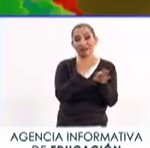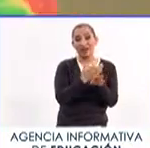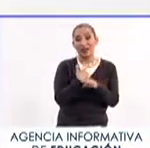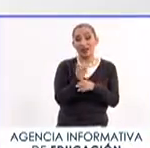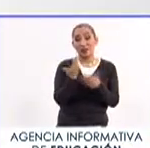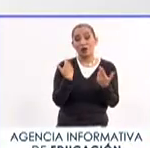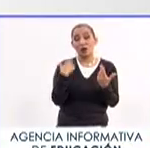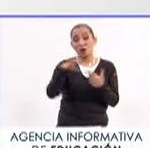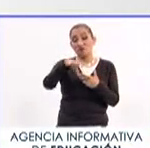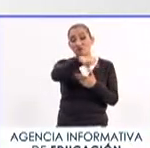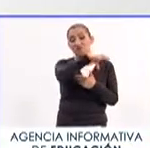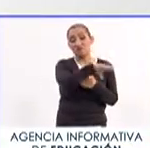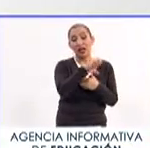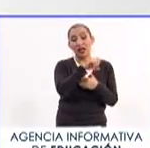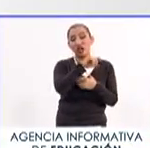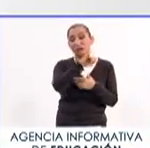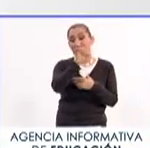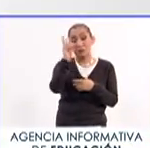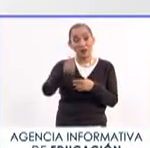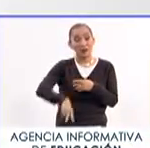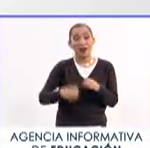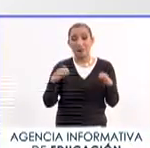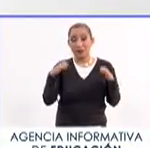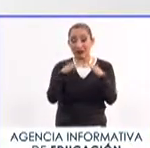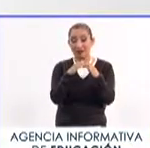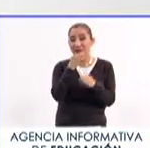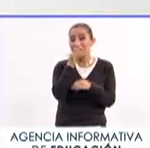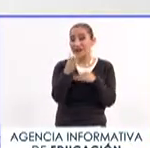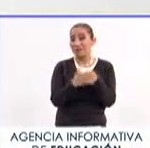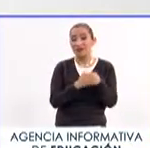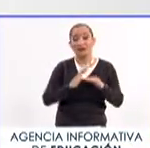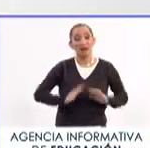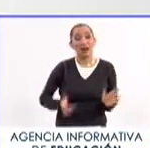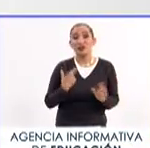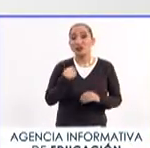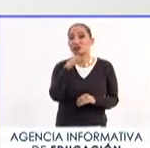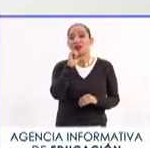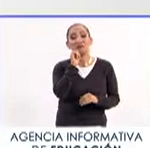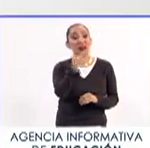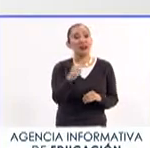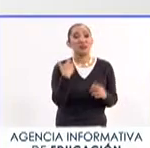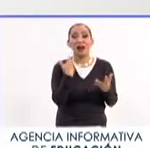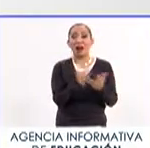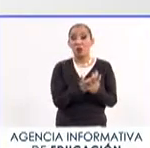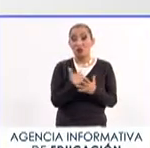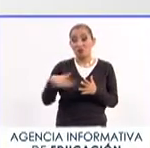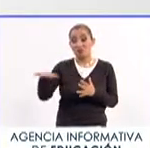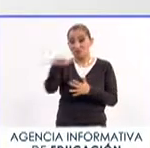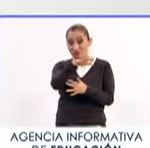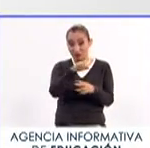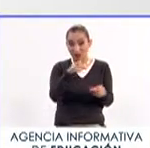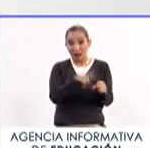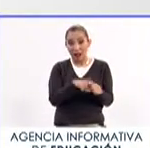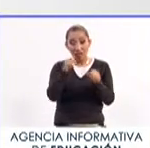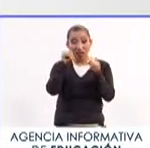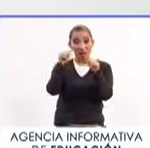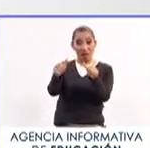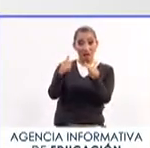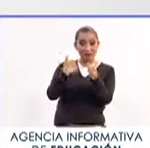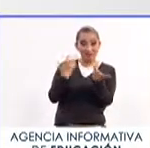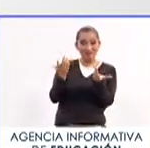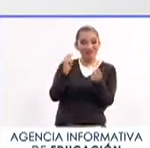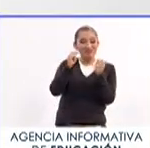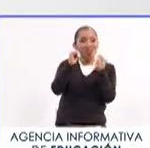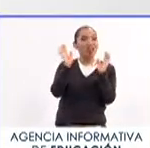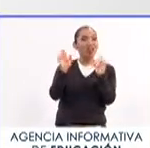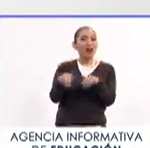para los ecosistemas, y es una auténtica emergencia, y la verdad es que no le estamos haciendo como sociedad el caso y no le